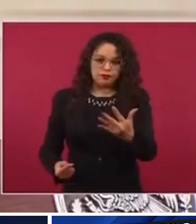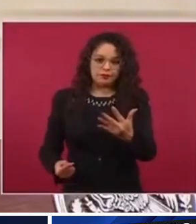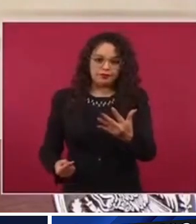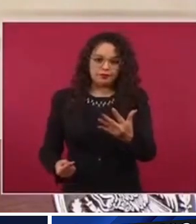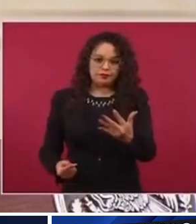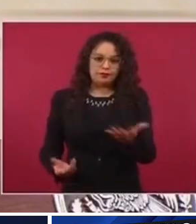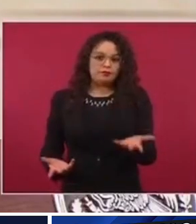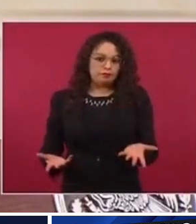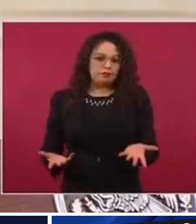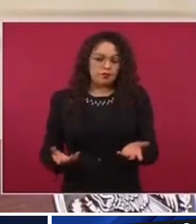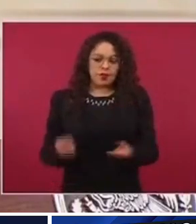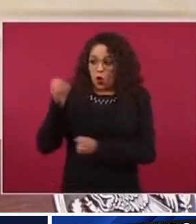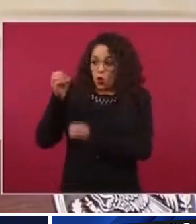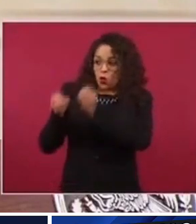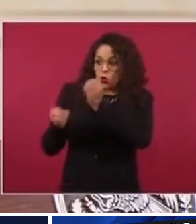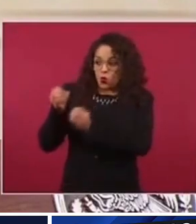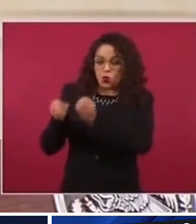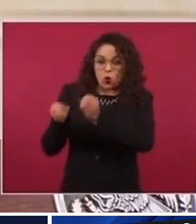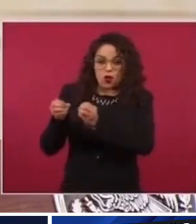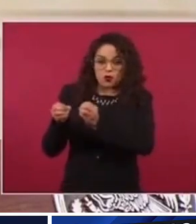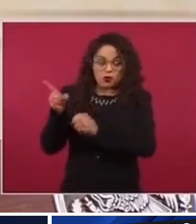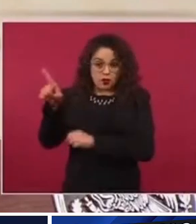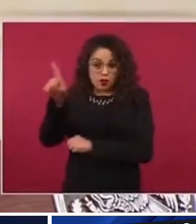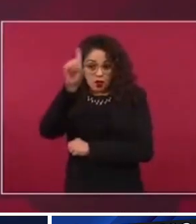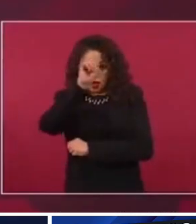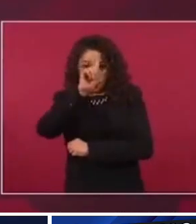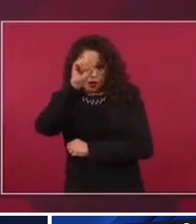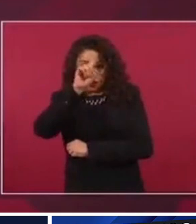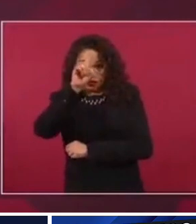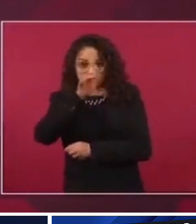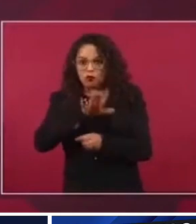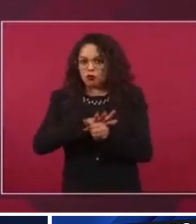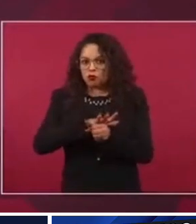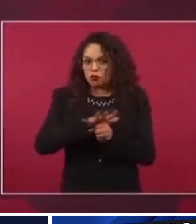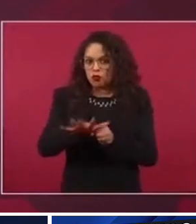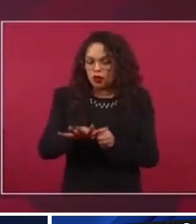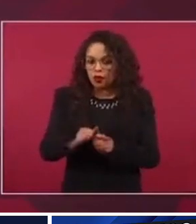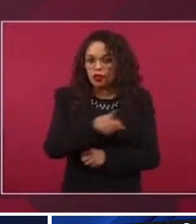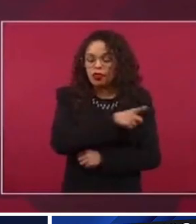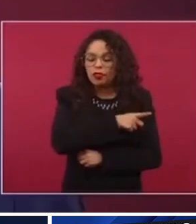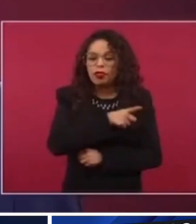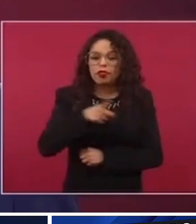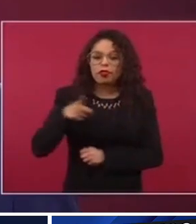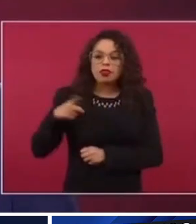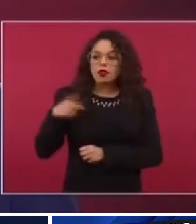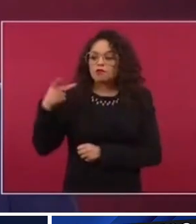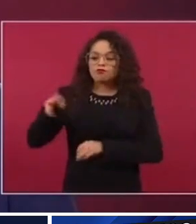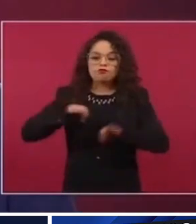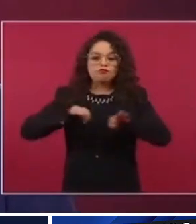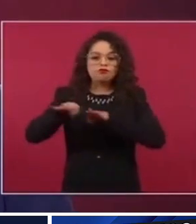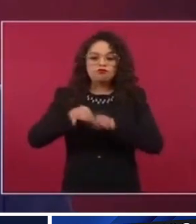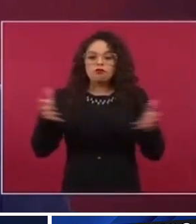Y la recomendación a los jueces es que actúen con honestidad,